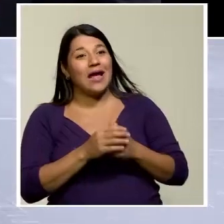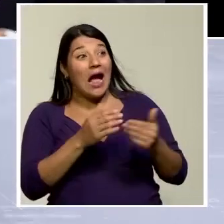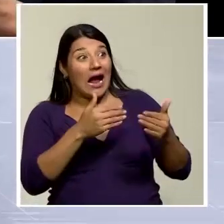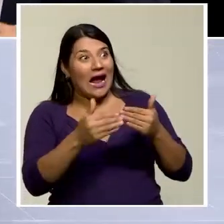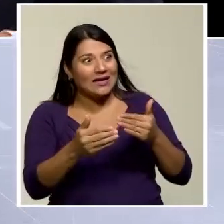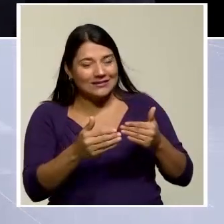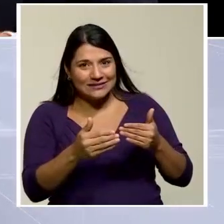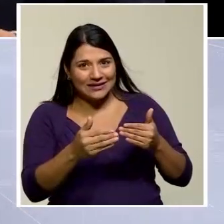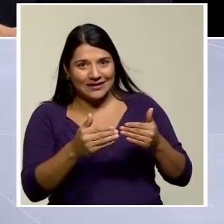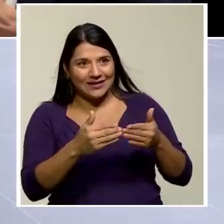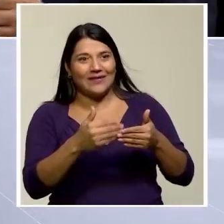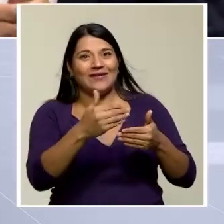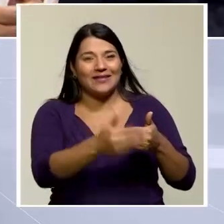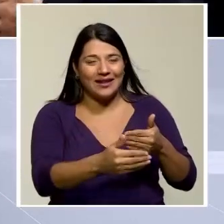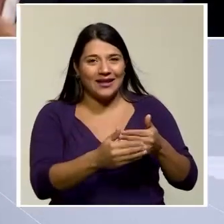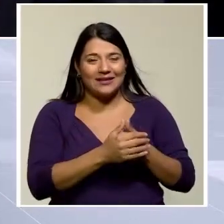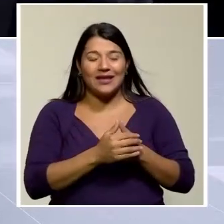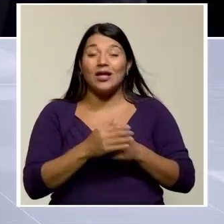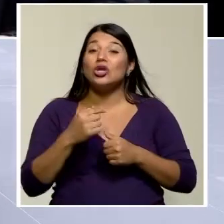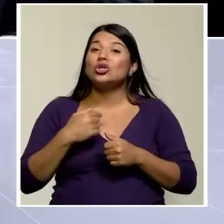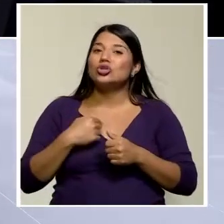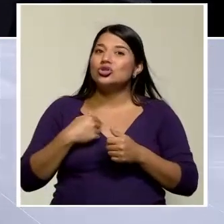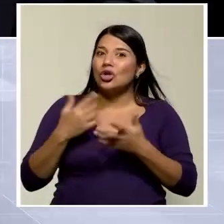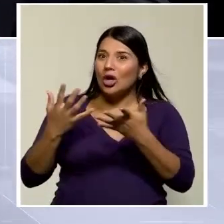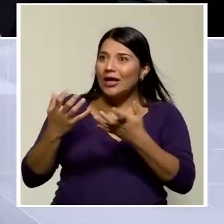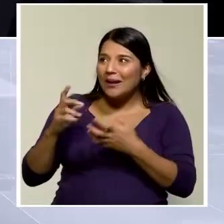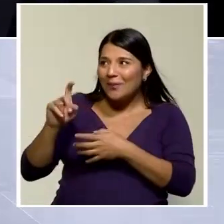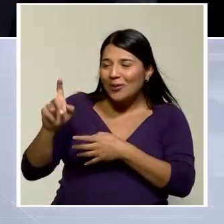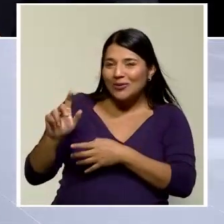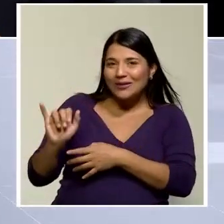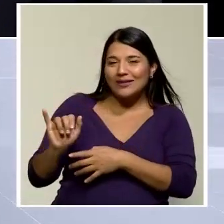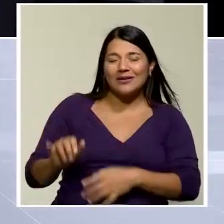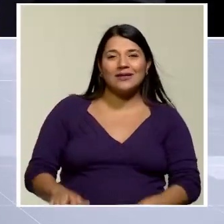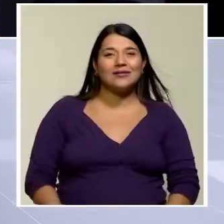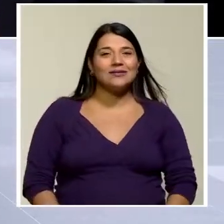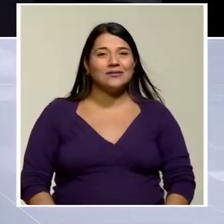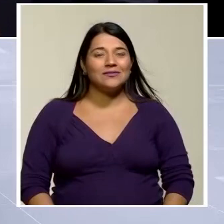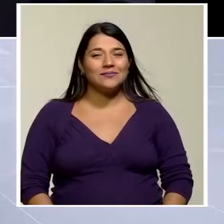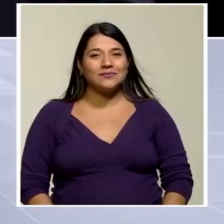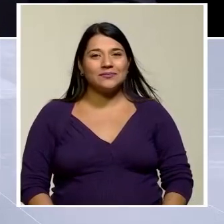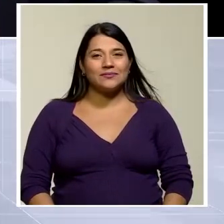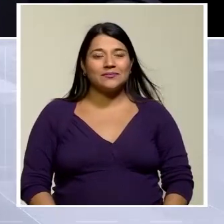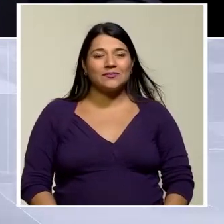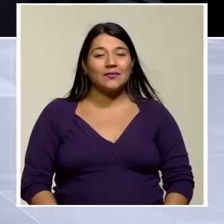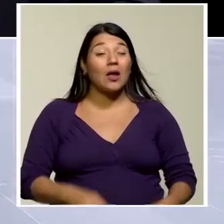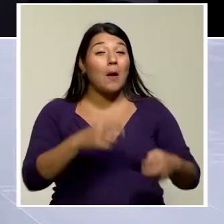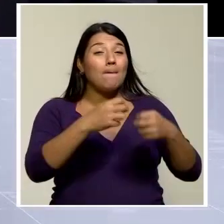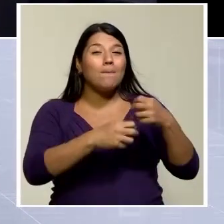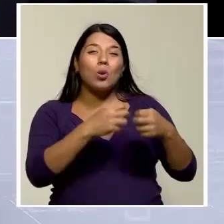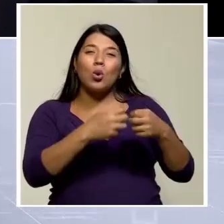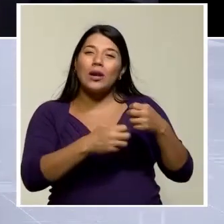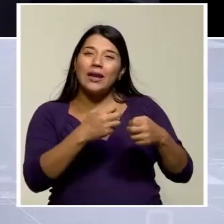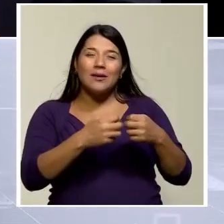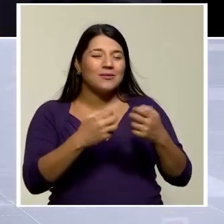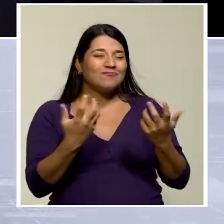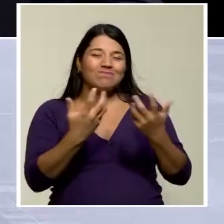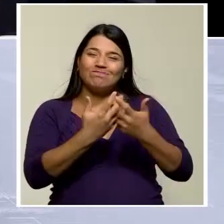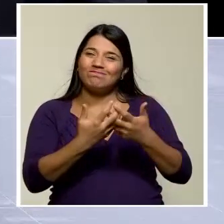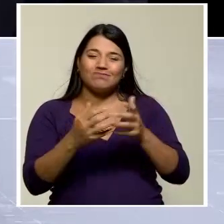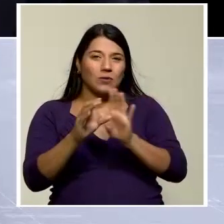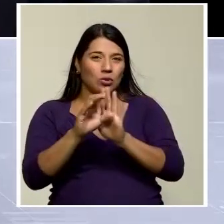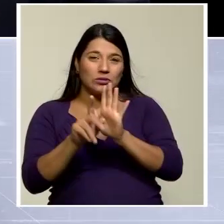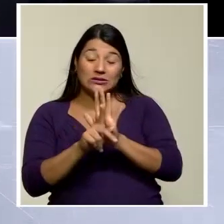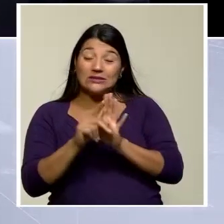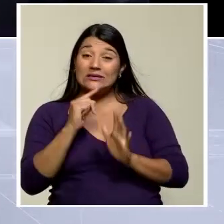tangente. No, lo quería poner donde era. problemas e inconstitucionalidades